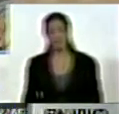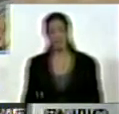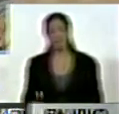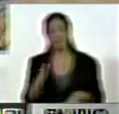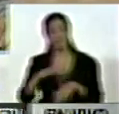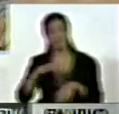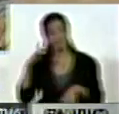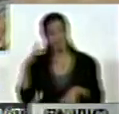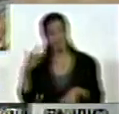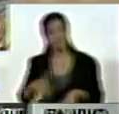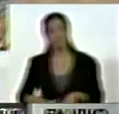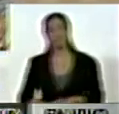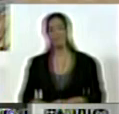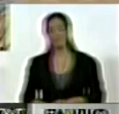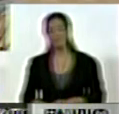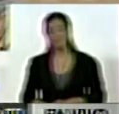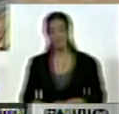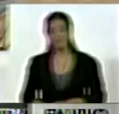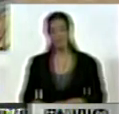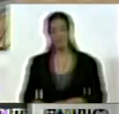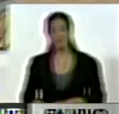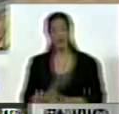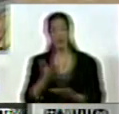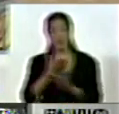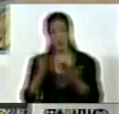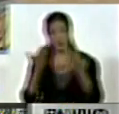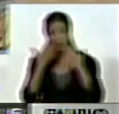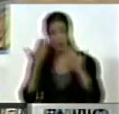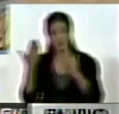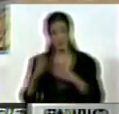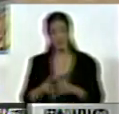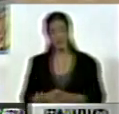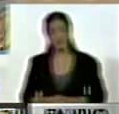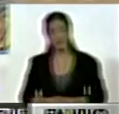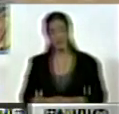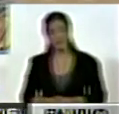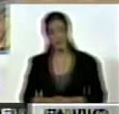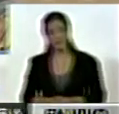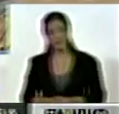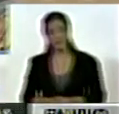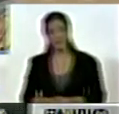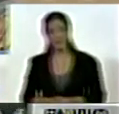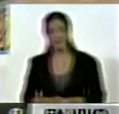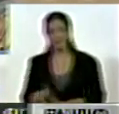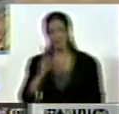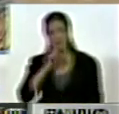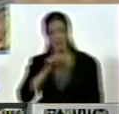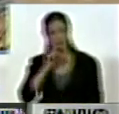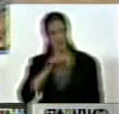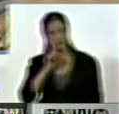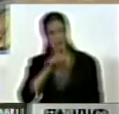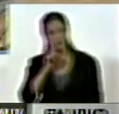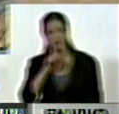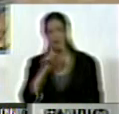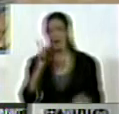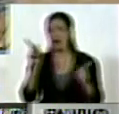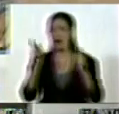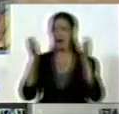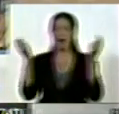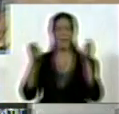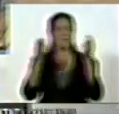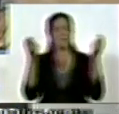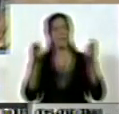grave. Como ustedes pueden ver, las mentiras, las campañas